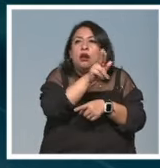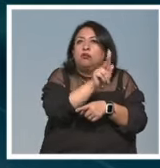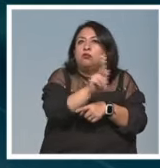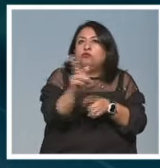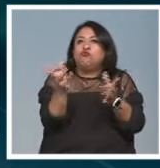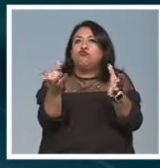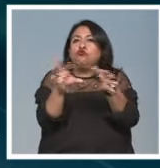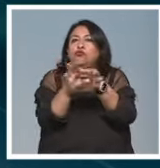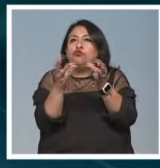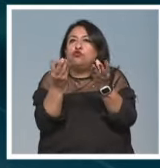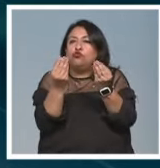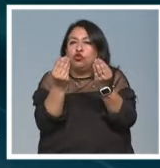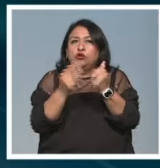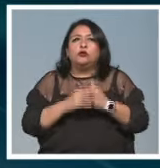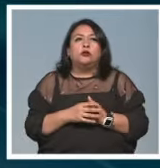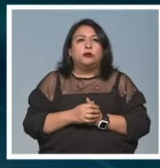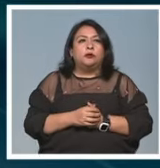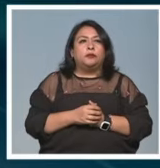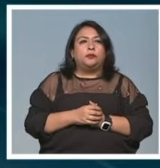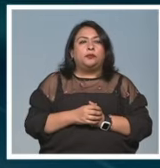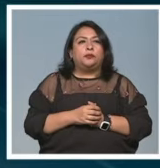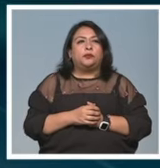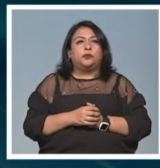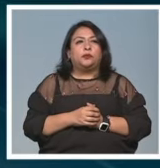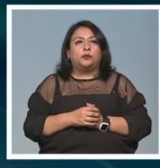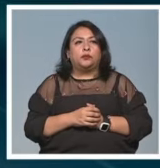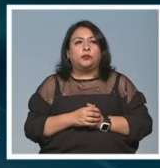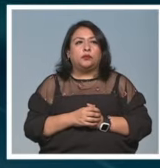between Mexico and Ireland.